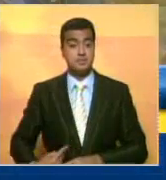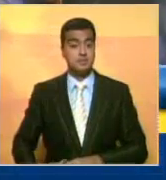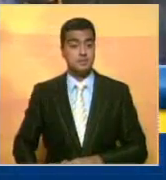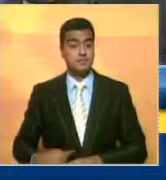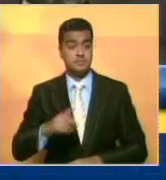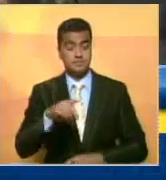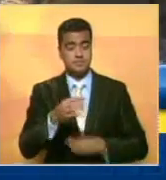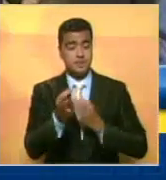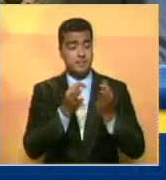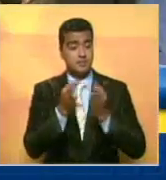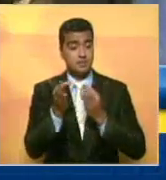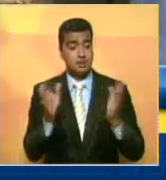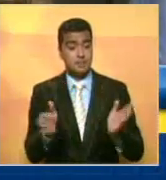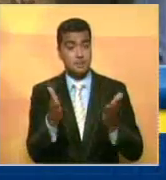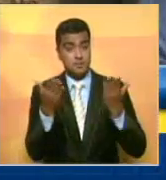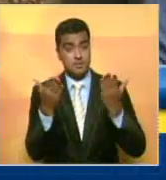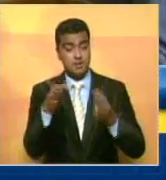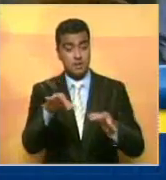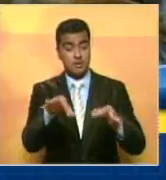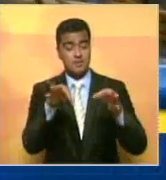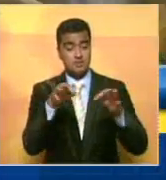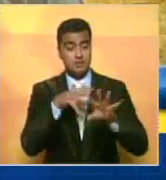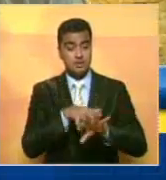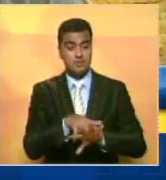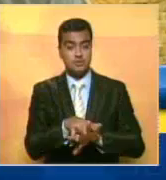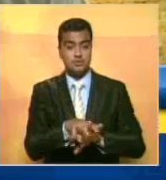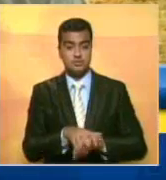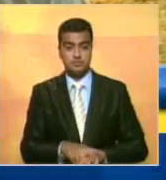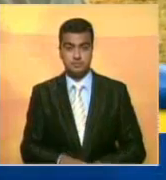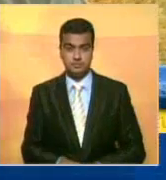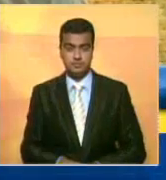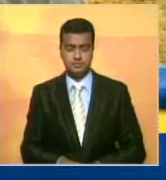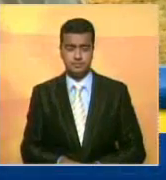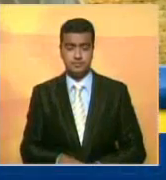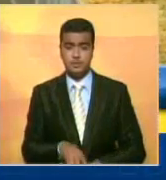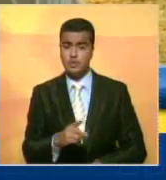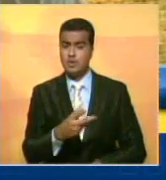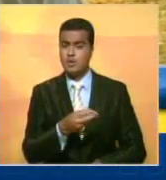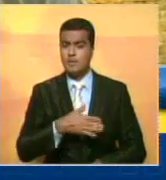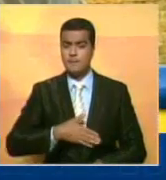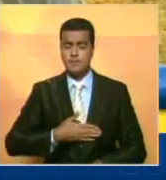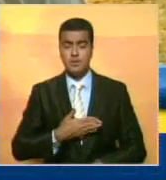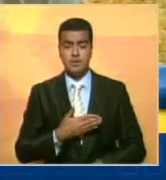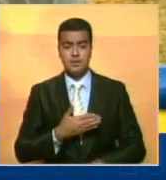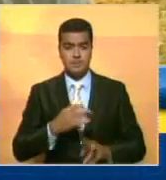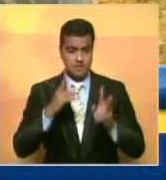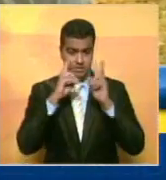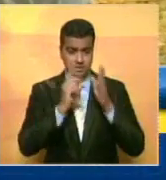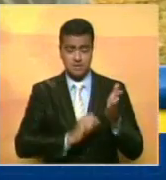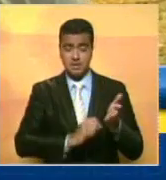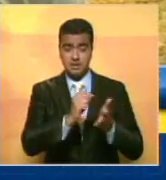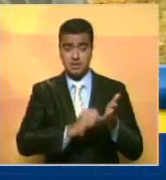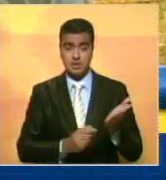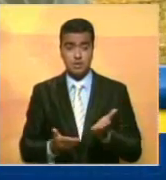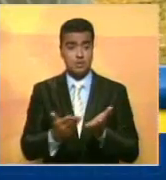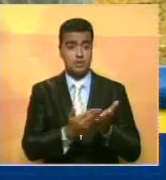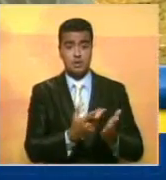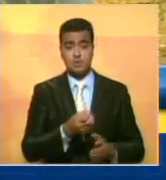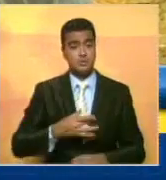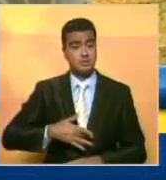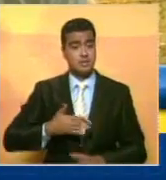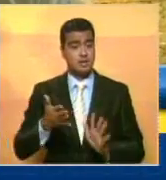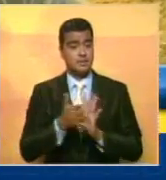vicepresidencia, expresó que promueven una alternativa de inclusión. Uno no puede identificarse, uno no puede exigir que se inscriban en un colegio donde no se